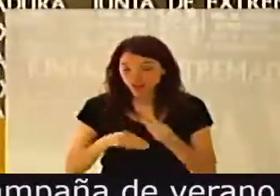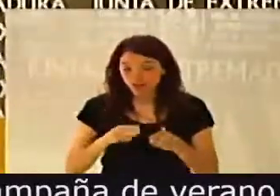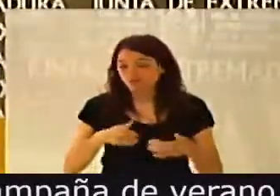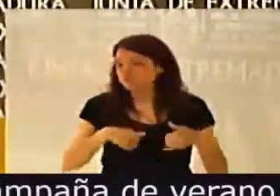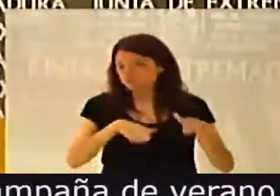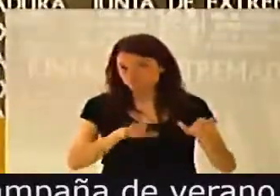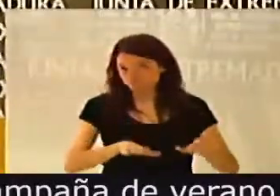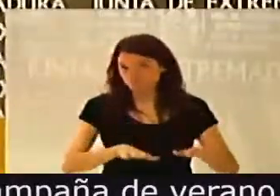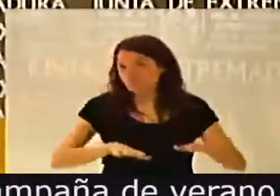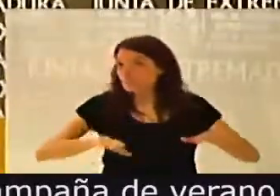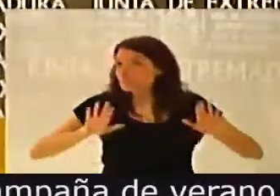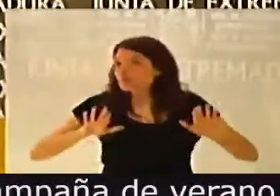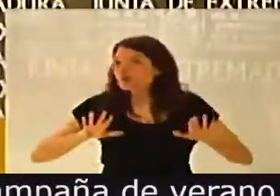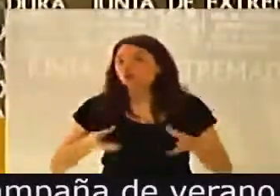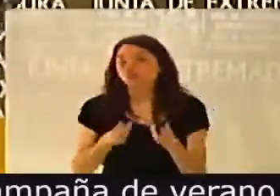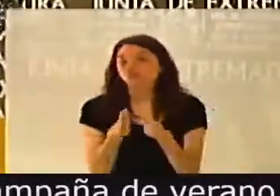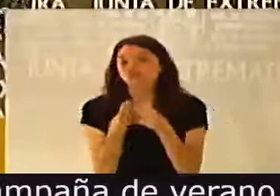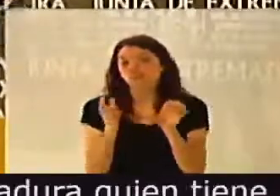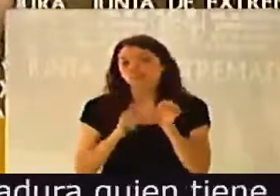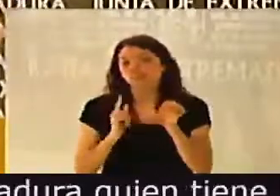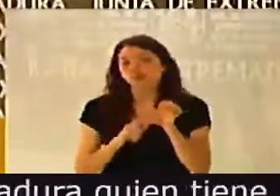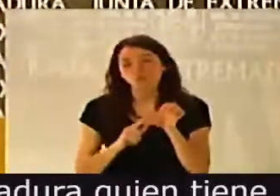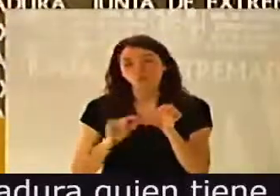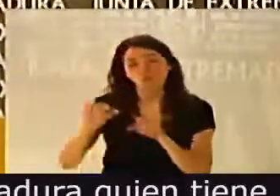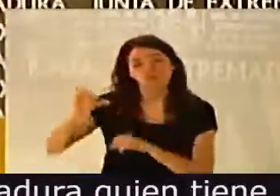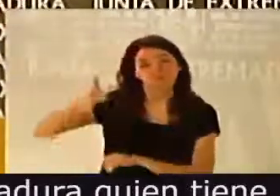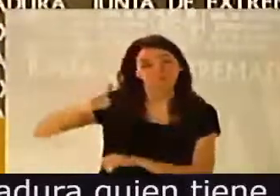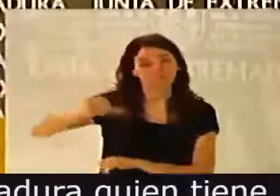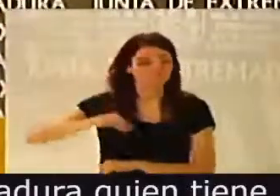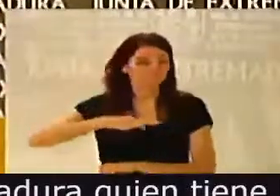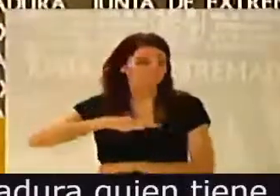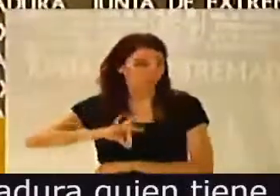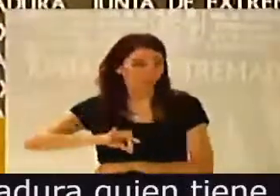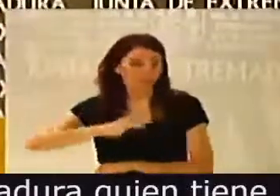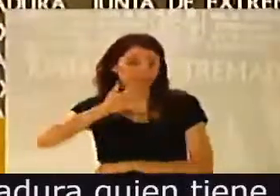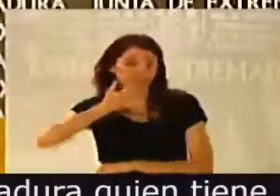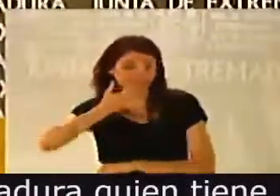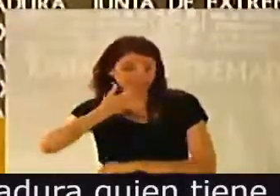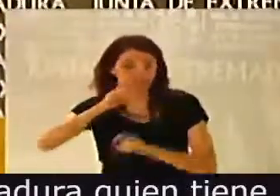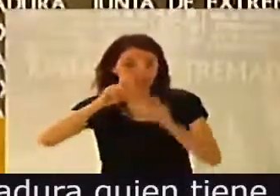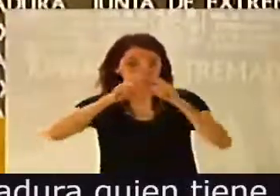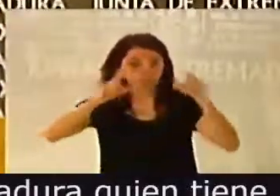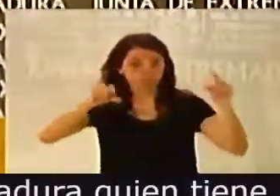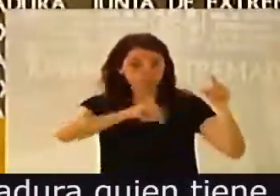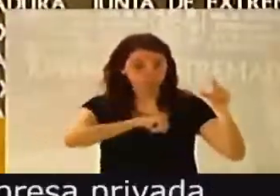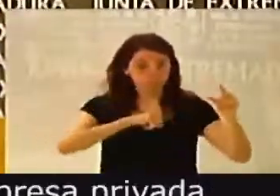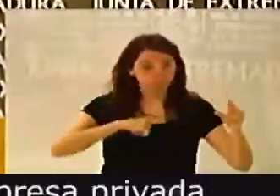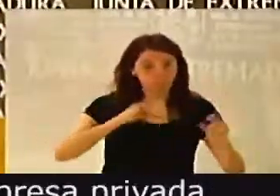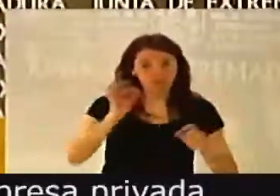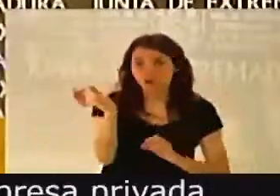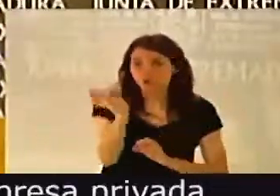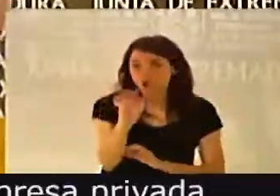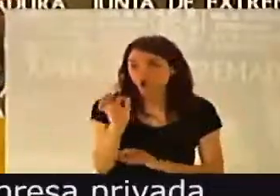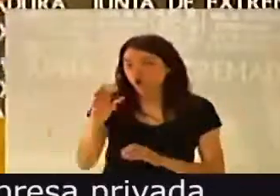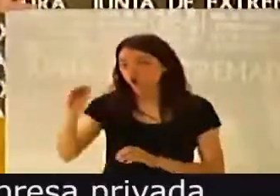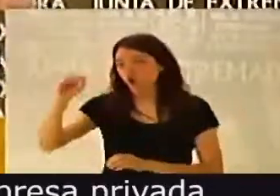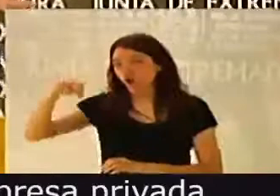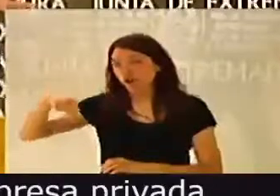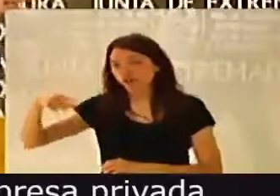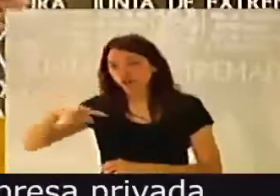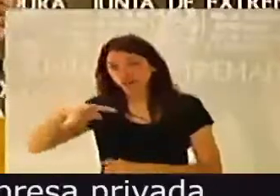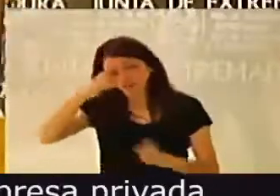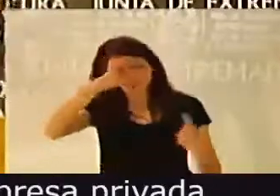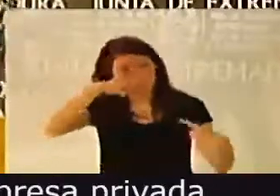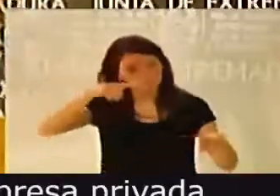para autorizar que una ONG o una empresa privada dedicada al ocio haga un